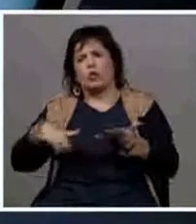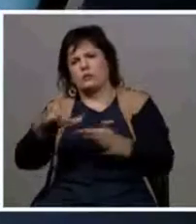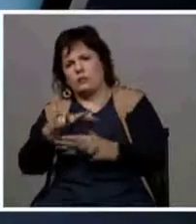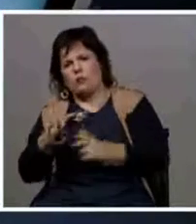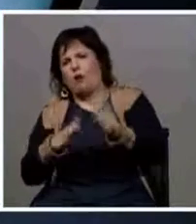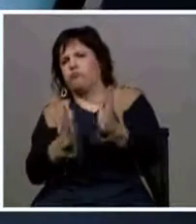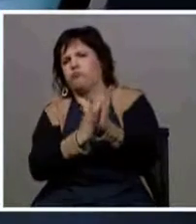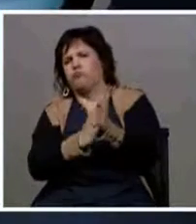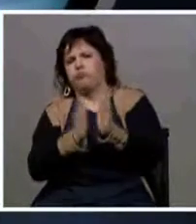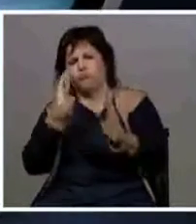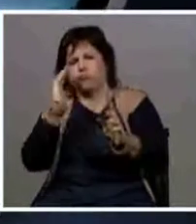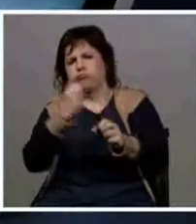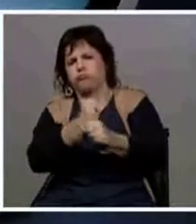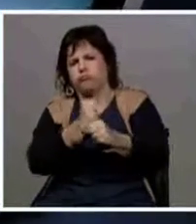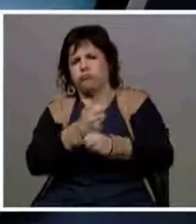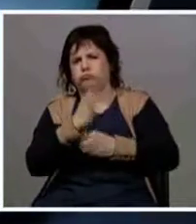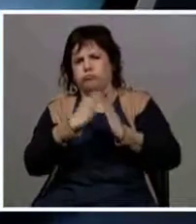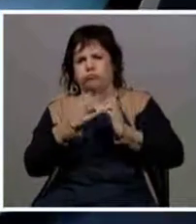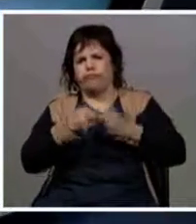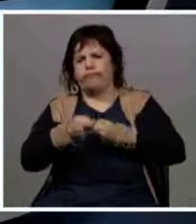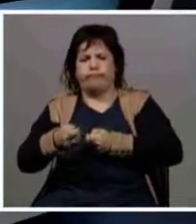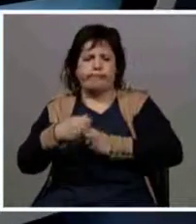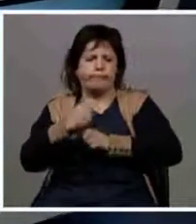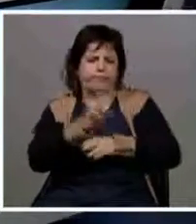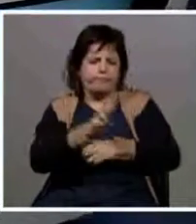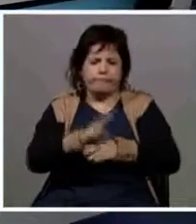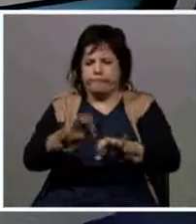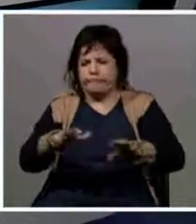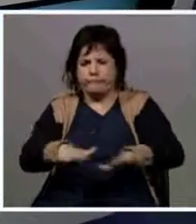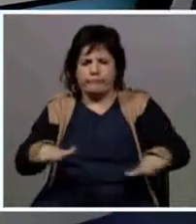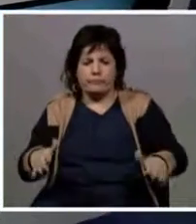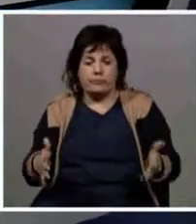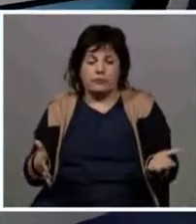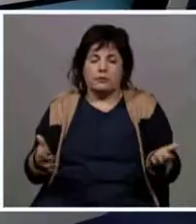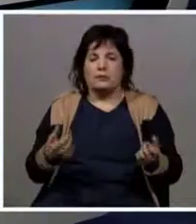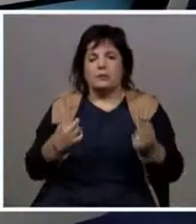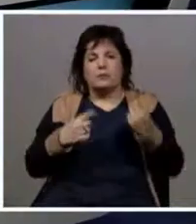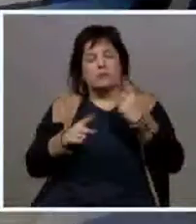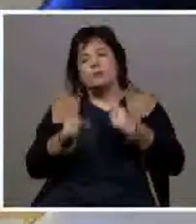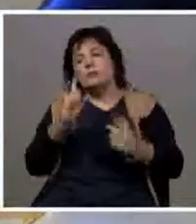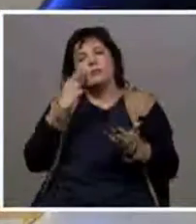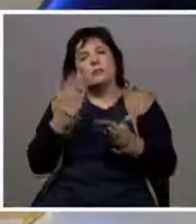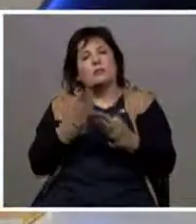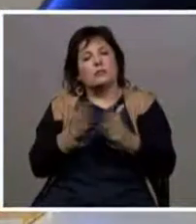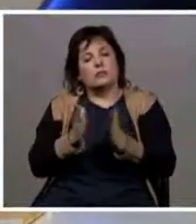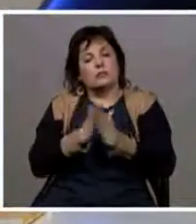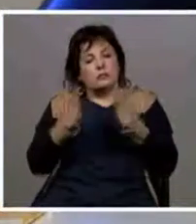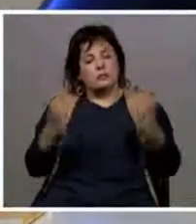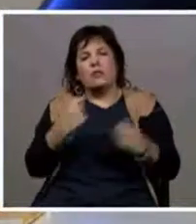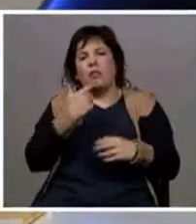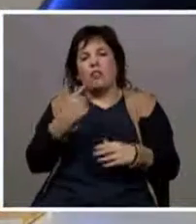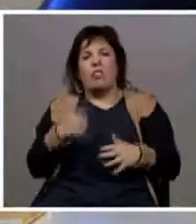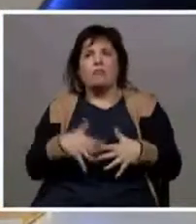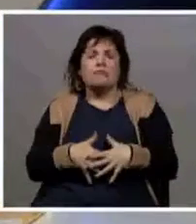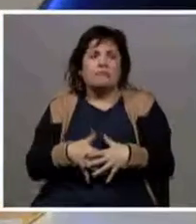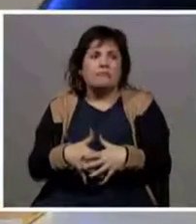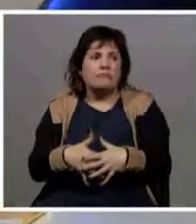también y de alguna manera nosotros una de las cuestiones que planteamos en el libro es que es la maternidad